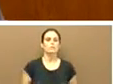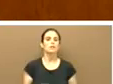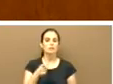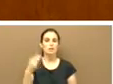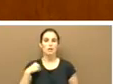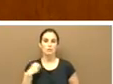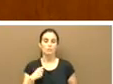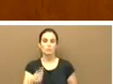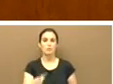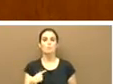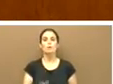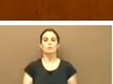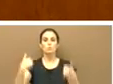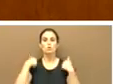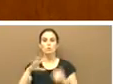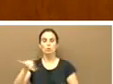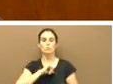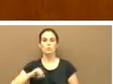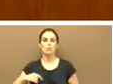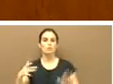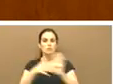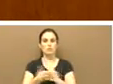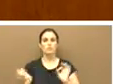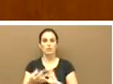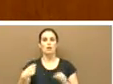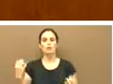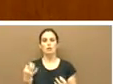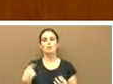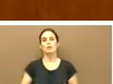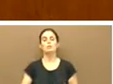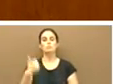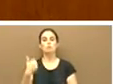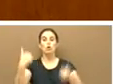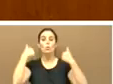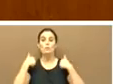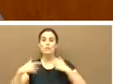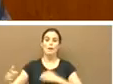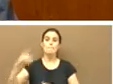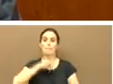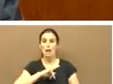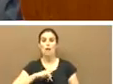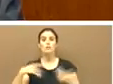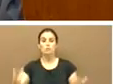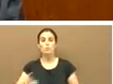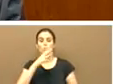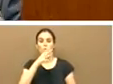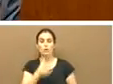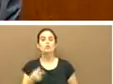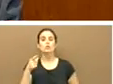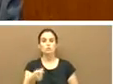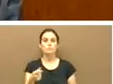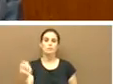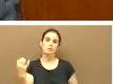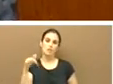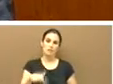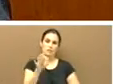una competencia exclusiva de la comunidad, se produce una clara invasión de competencia. Es por lo que esta Cámara hace